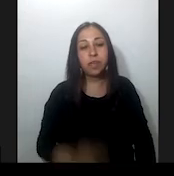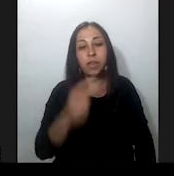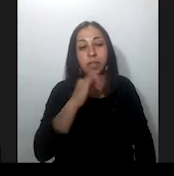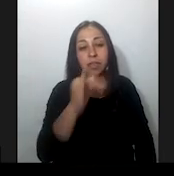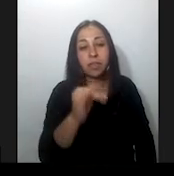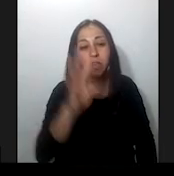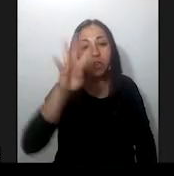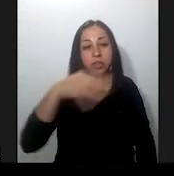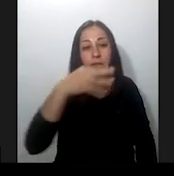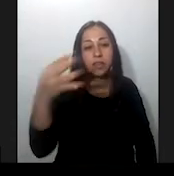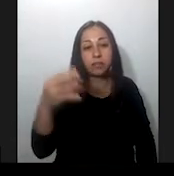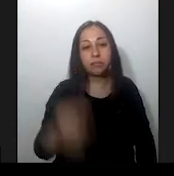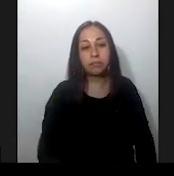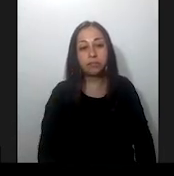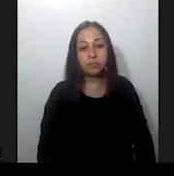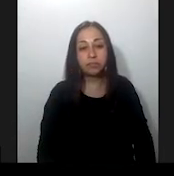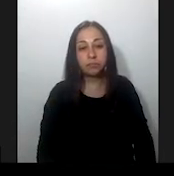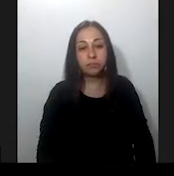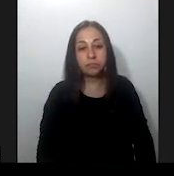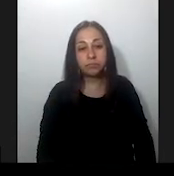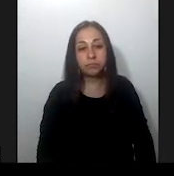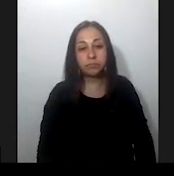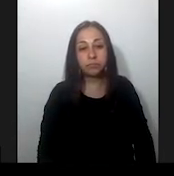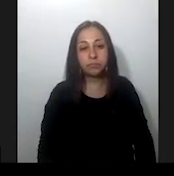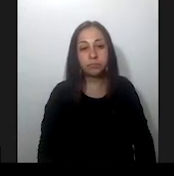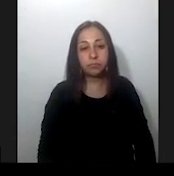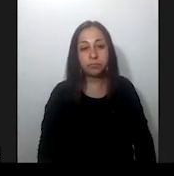Seleccionamos y voy a decir que sea una tabla.